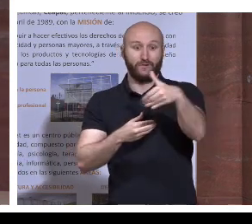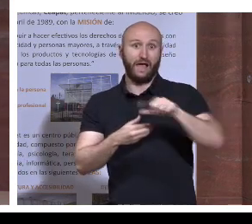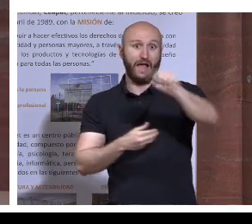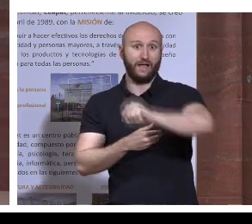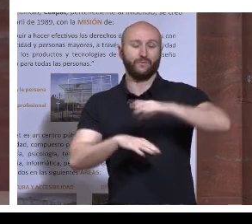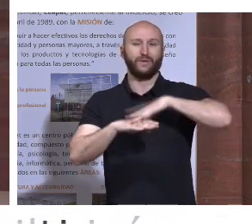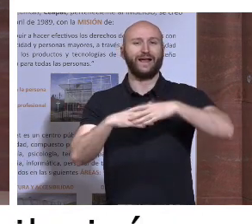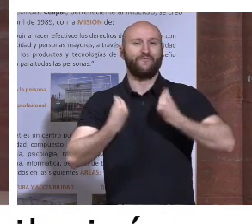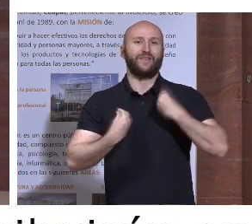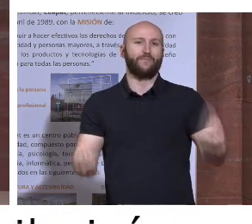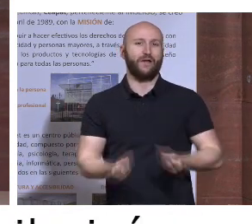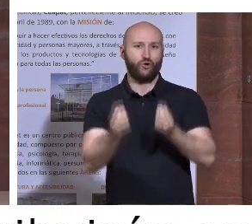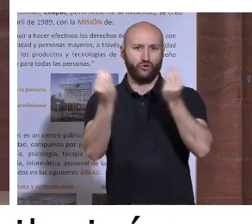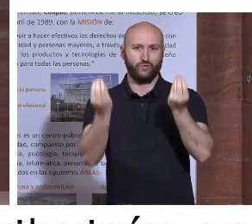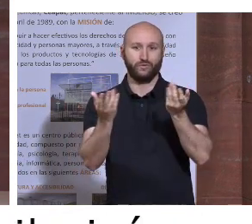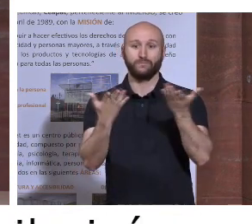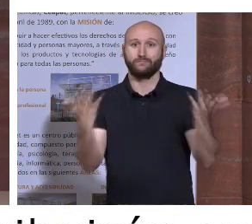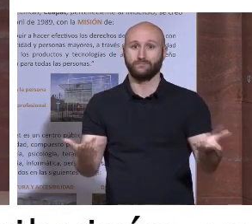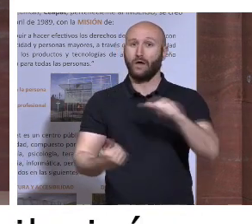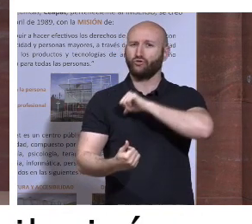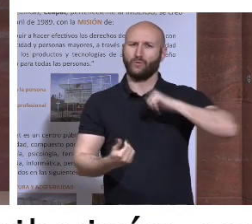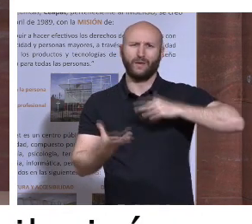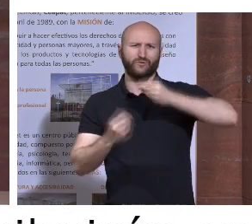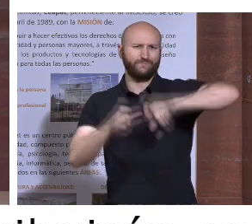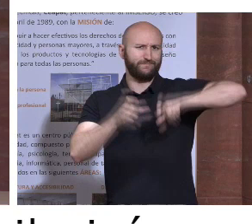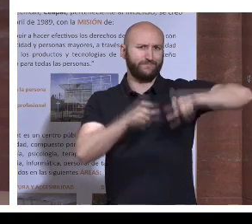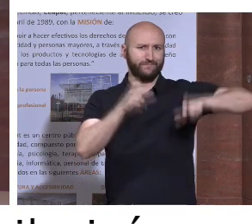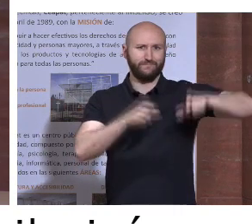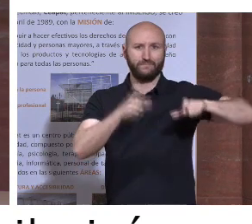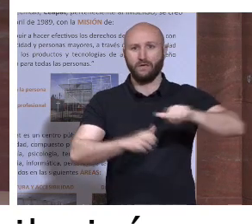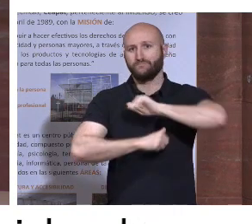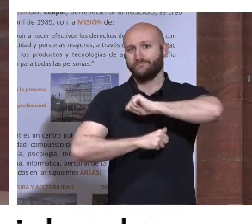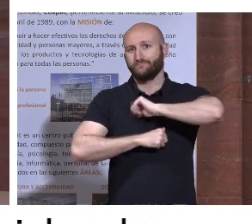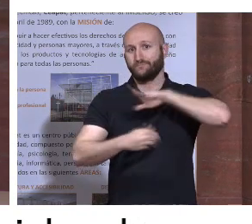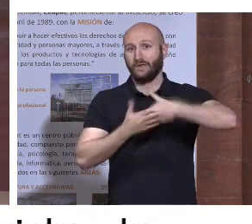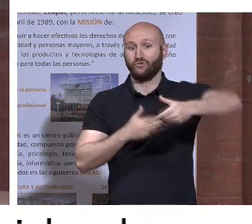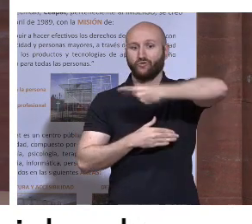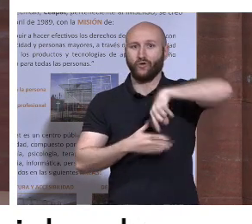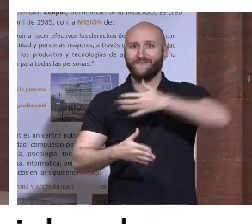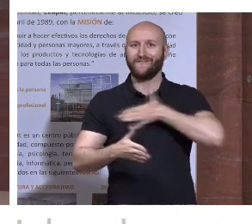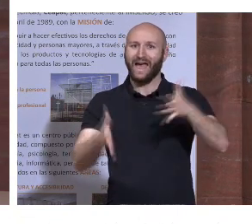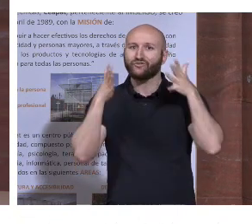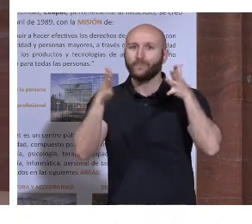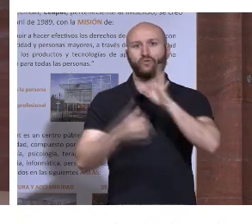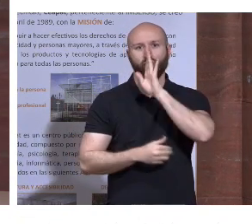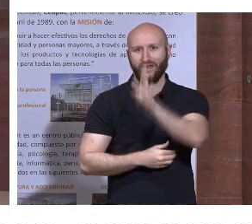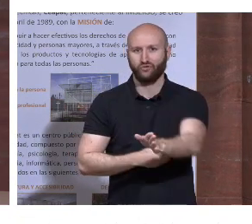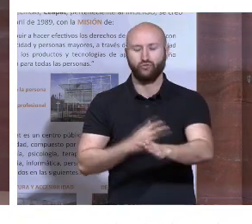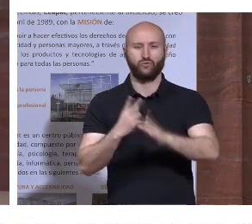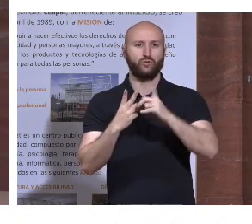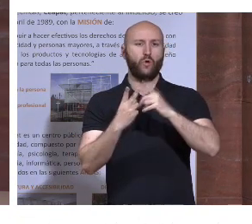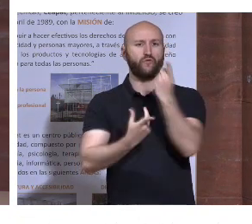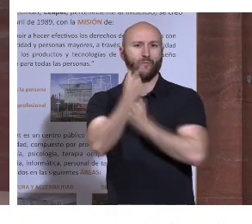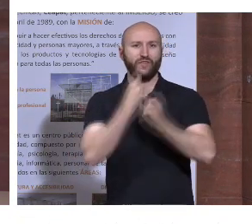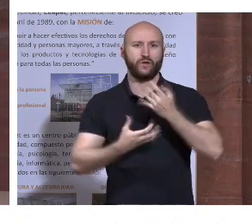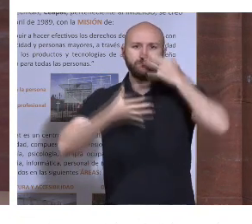a mejorar la vida. La autonomía de tantas personas que esperan de nosotros un asesoramiento directo, una información